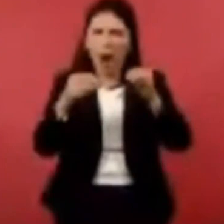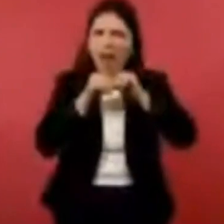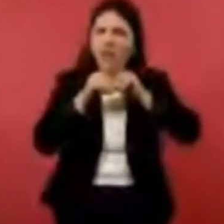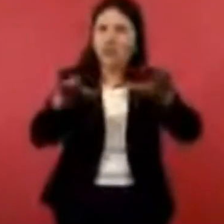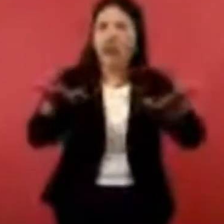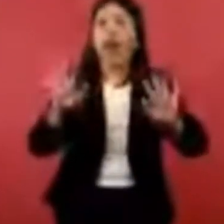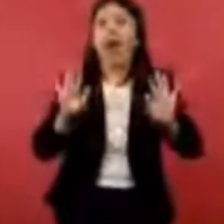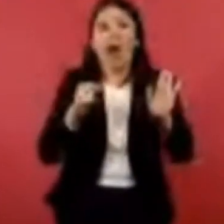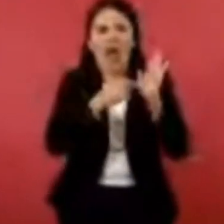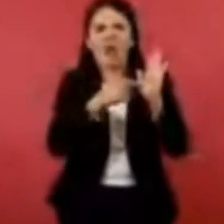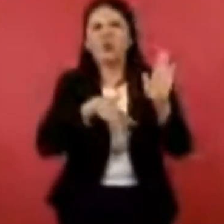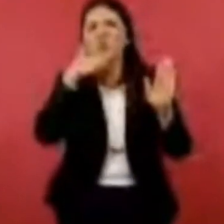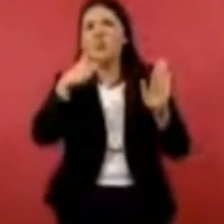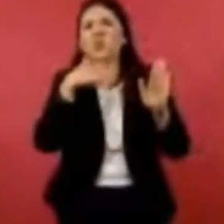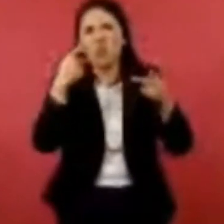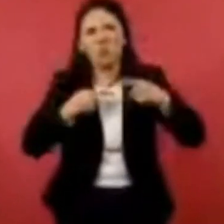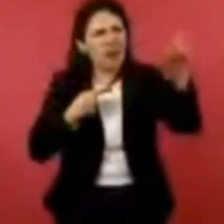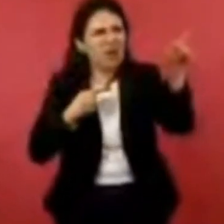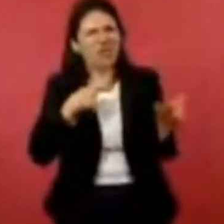como corrupto.